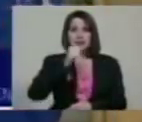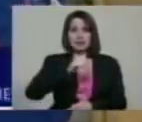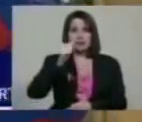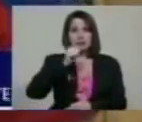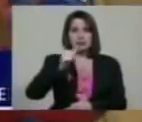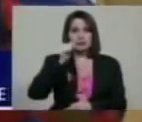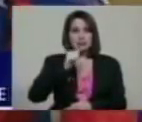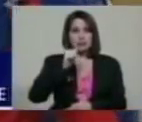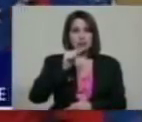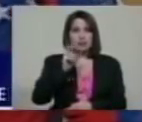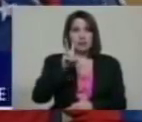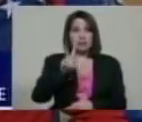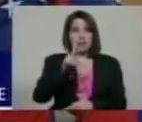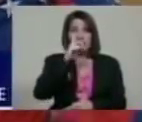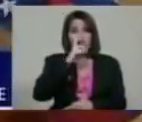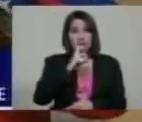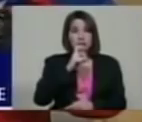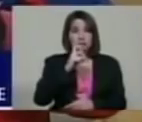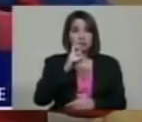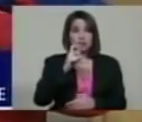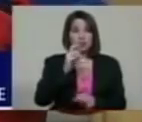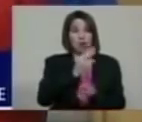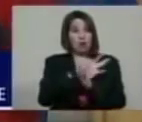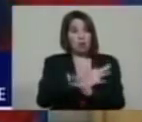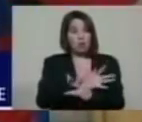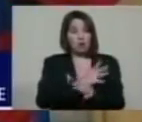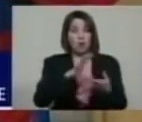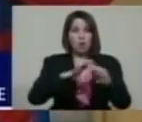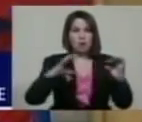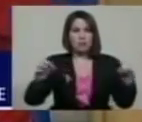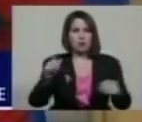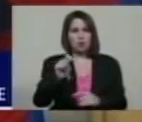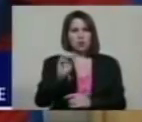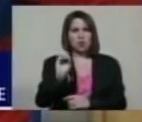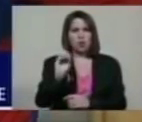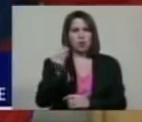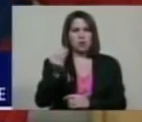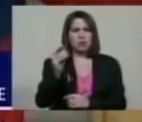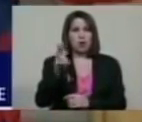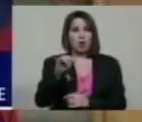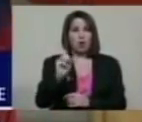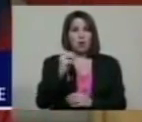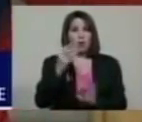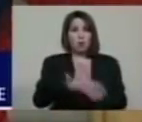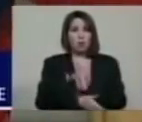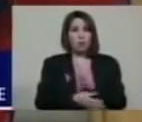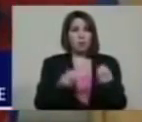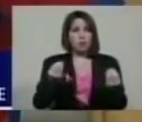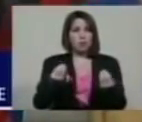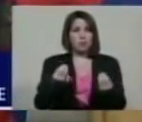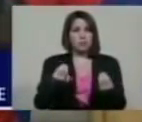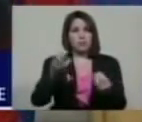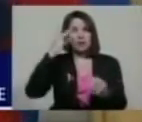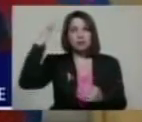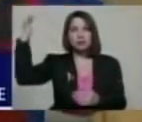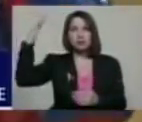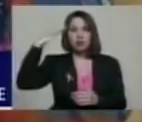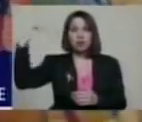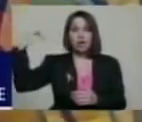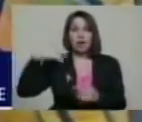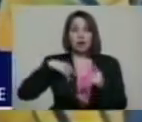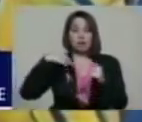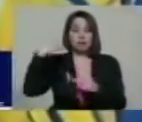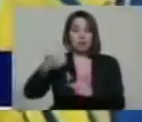Apenas 2 años quedan para los Juegos Olímpicos de Tokio 2020, pero ya también esta generación empieza a pensar y a soñar con lo que serán los Juegos